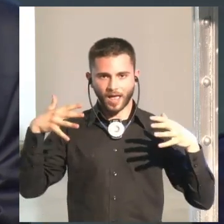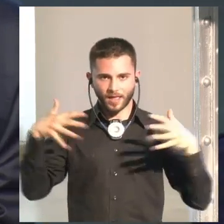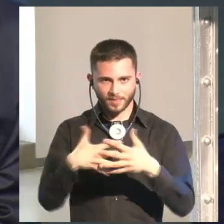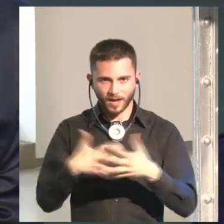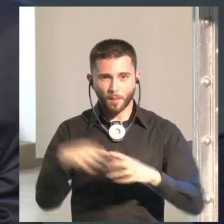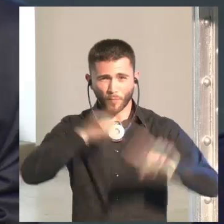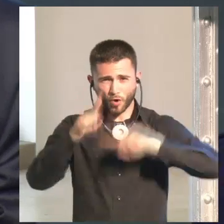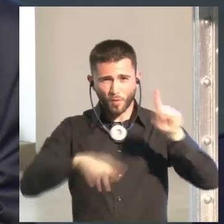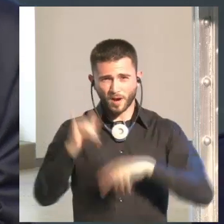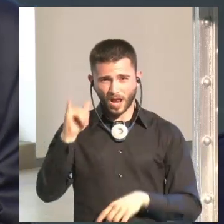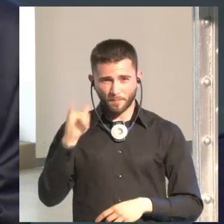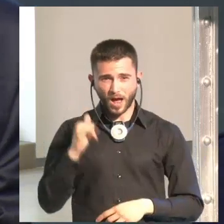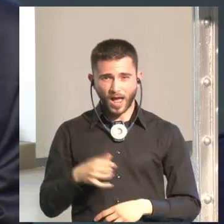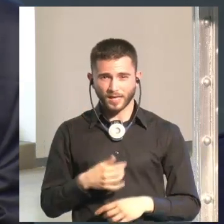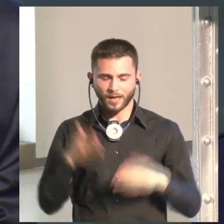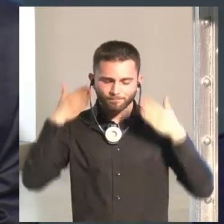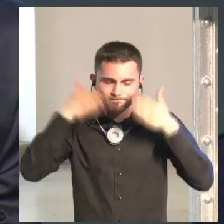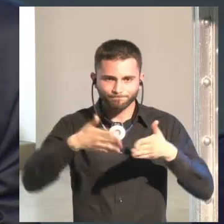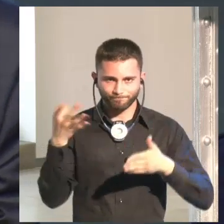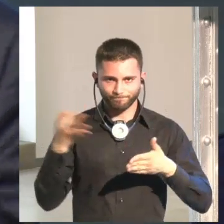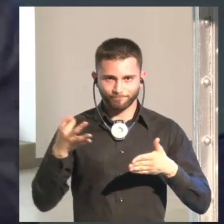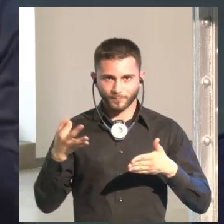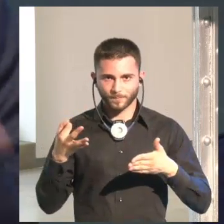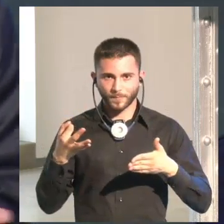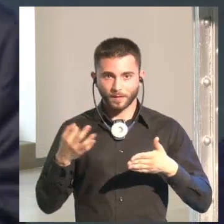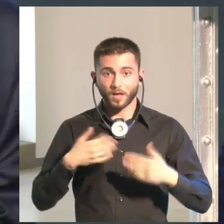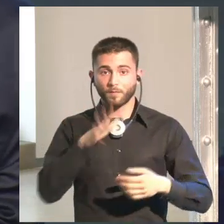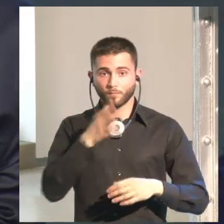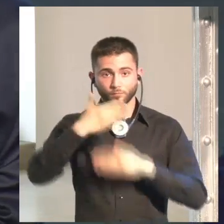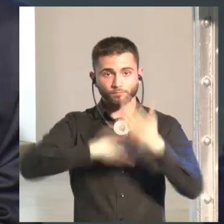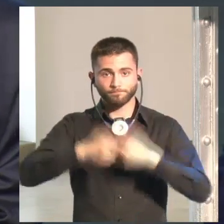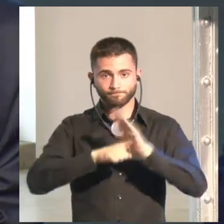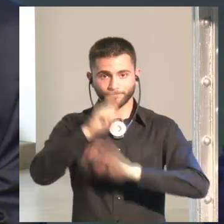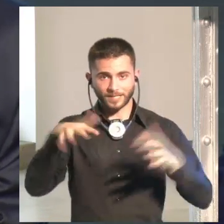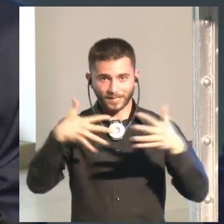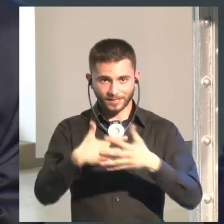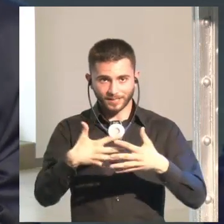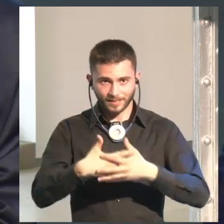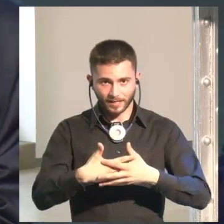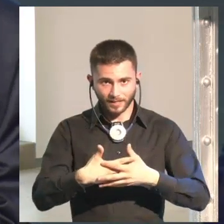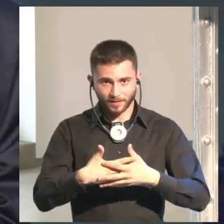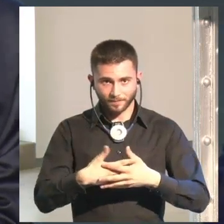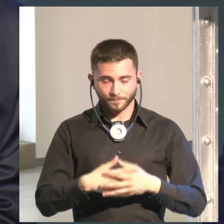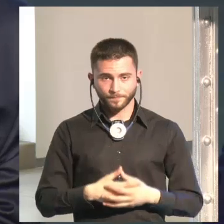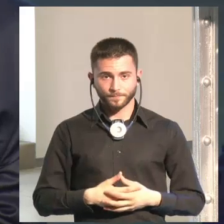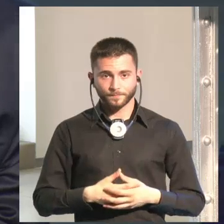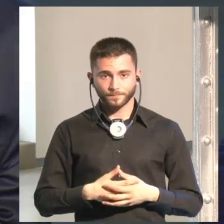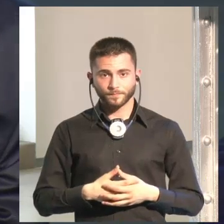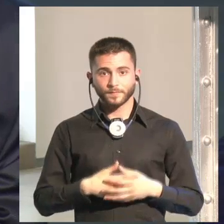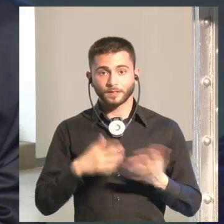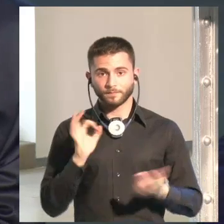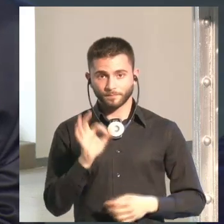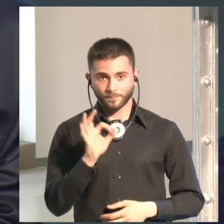hay un problema aquí que necesita ser abordado, ¿verdad? Que es parte del desarrollo de Internet, que estamos discutiendo esto.